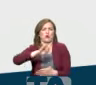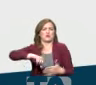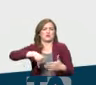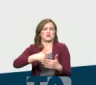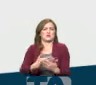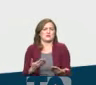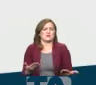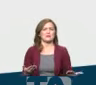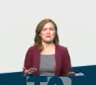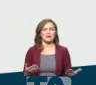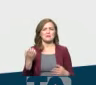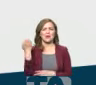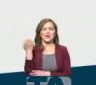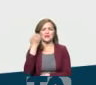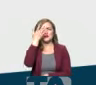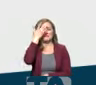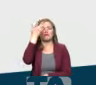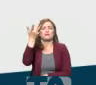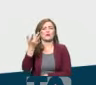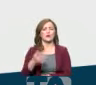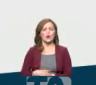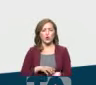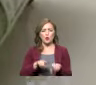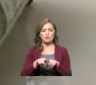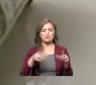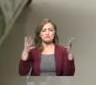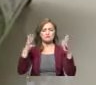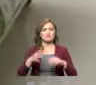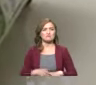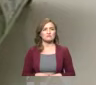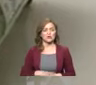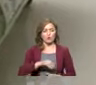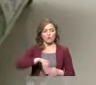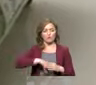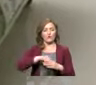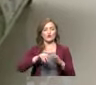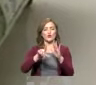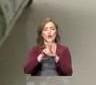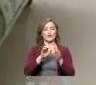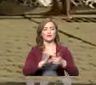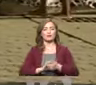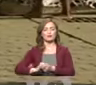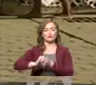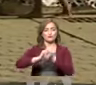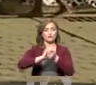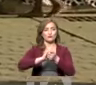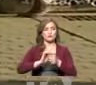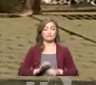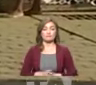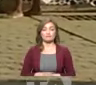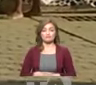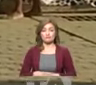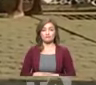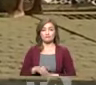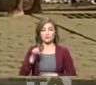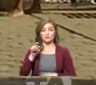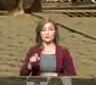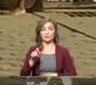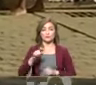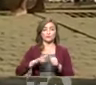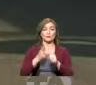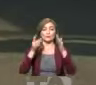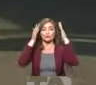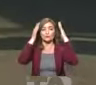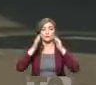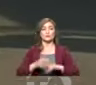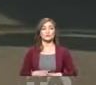contratado bajo régimen de emergencia, es decir, sin concurso y con fondos de la Ley de Solidaridad, cuando evidentemente hubo necesidades